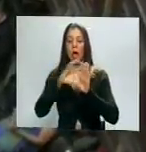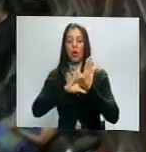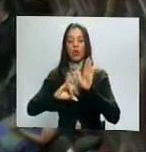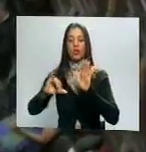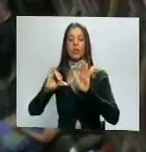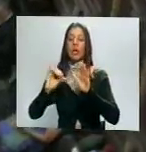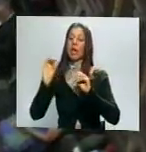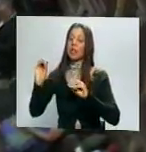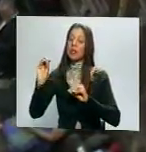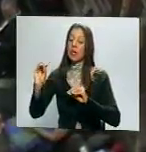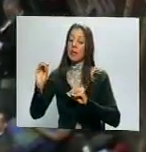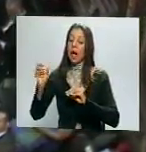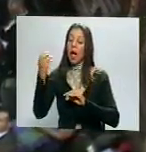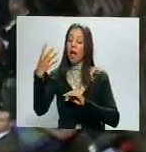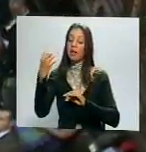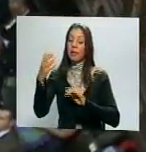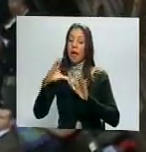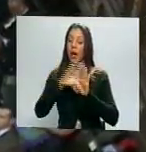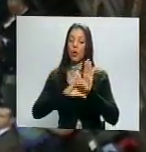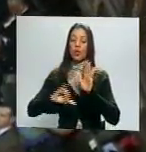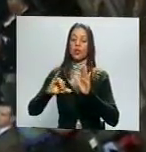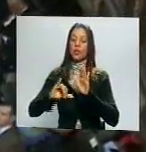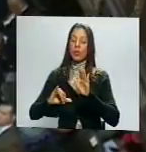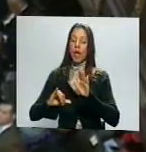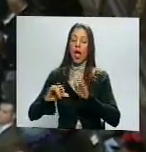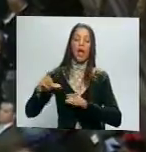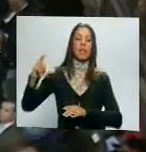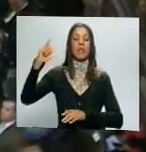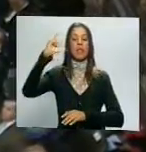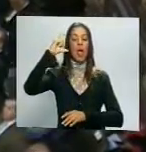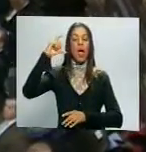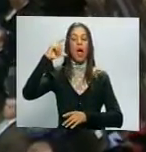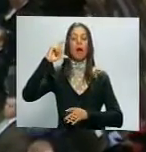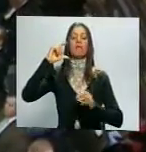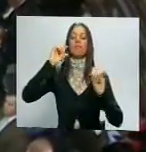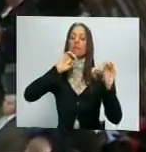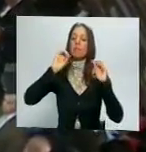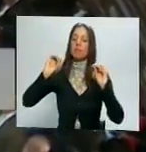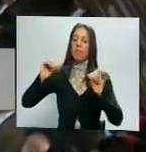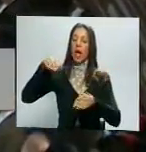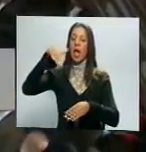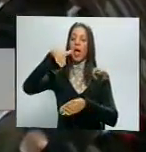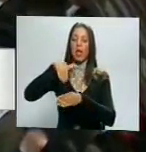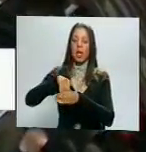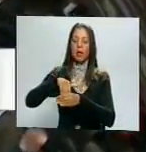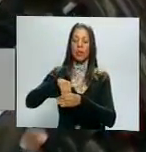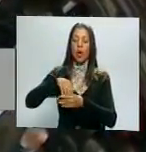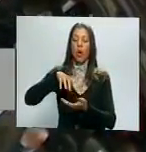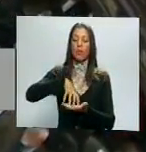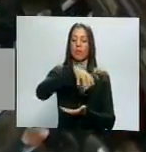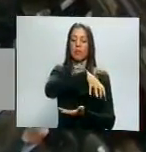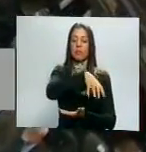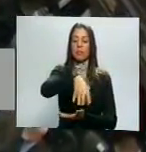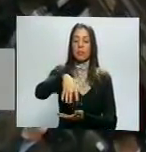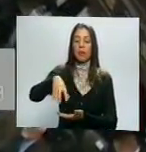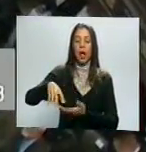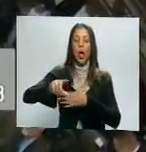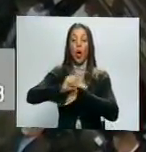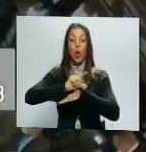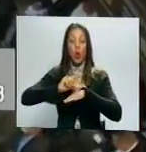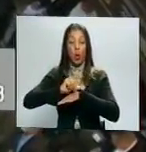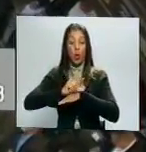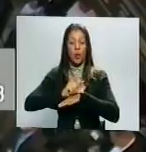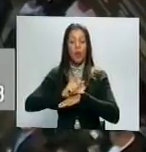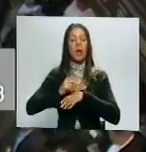y esta Asamblea Nacional Constituyente fijó fecha para las elecciones regionales. inmediatamente se dieron las